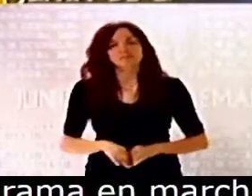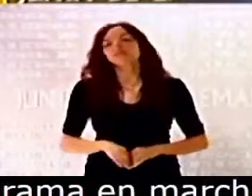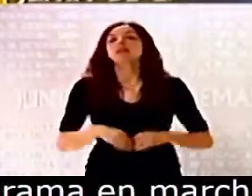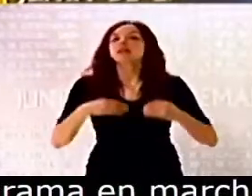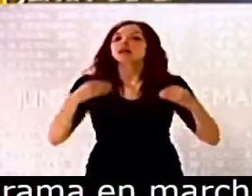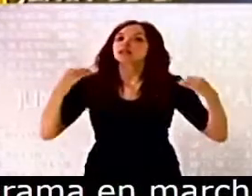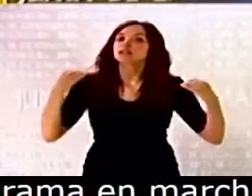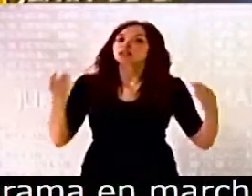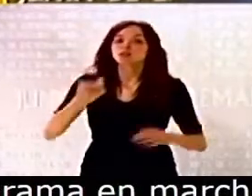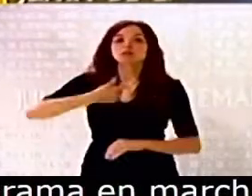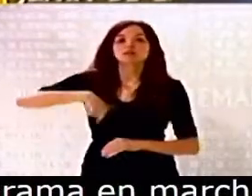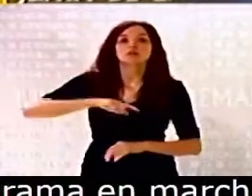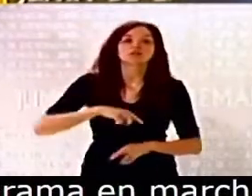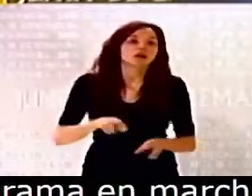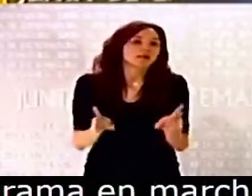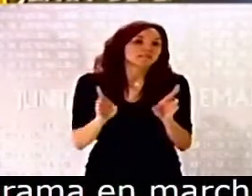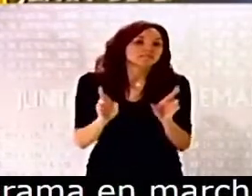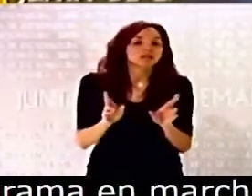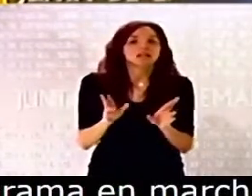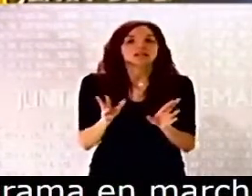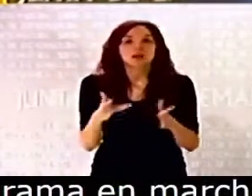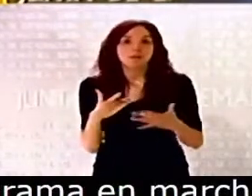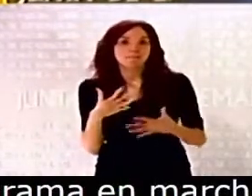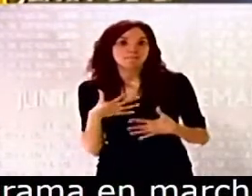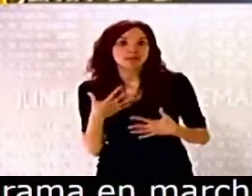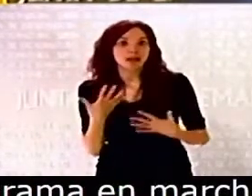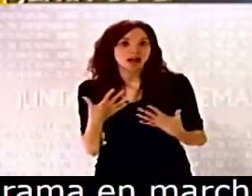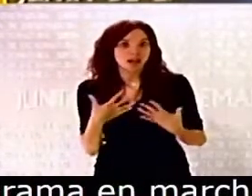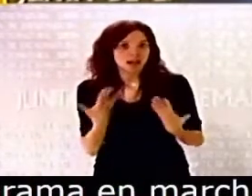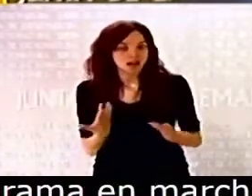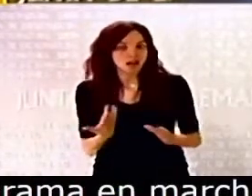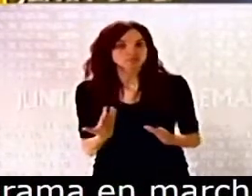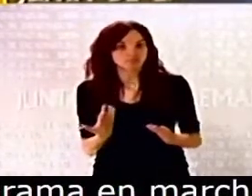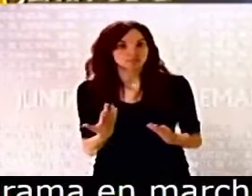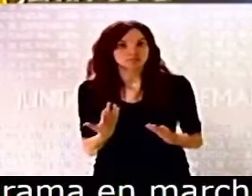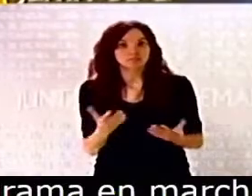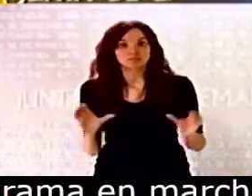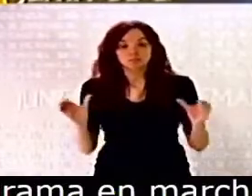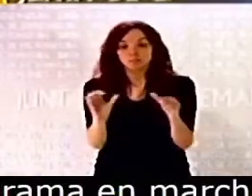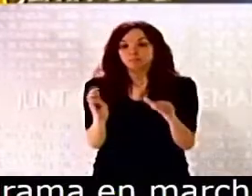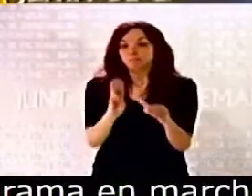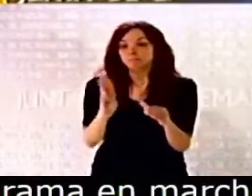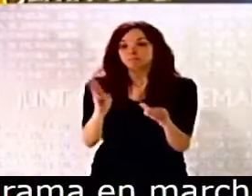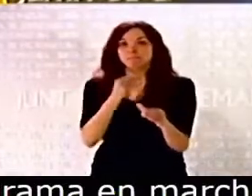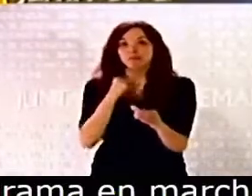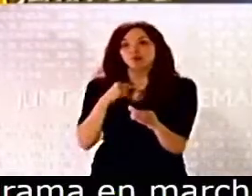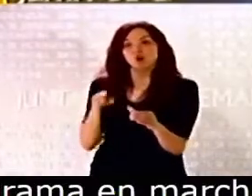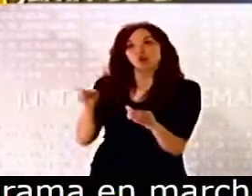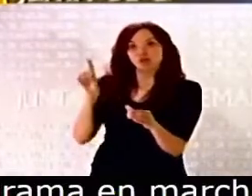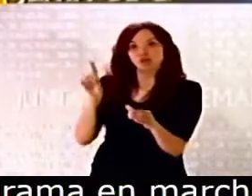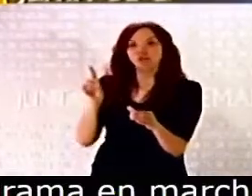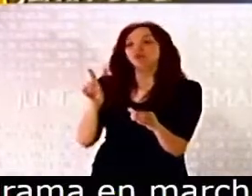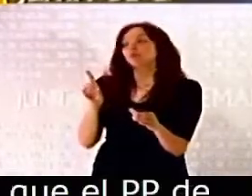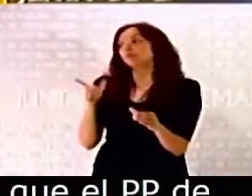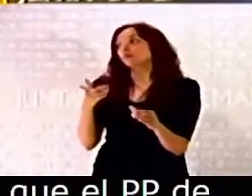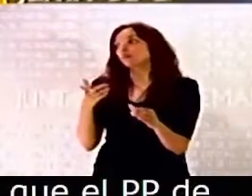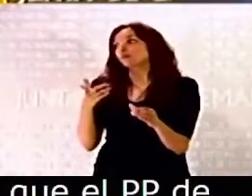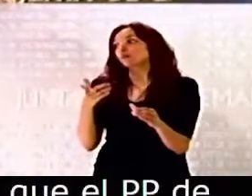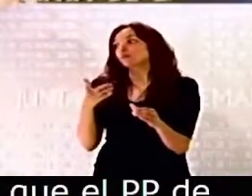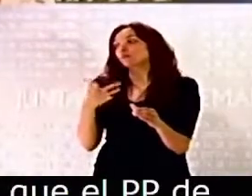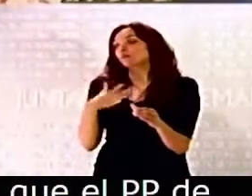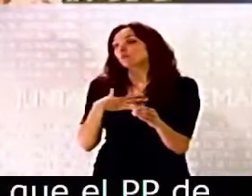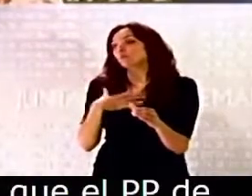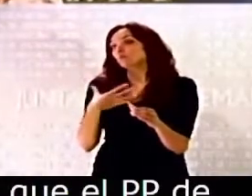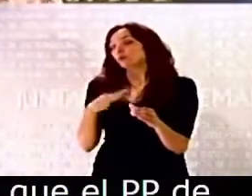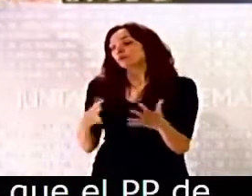mejor de los ánimos, me alegra que el PP de Badajoz, que probablemente tiene una gran